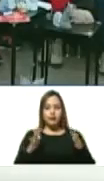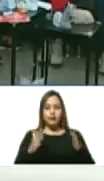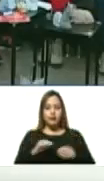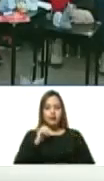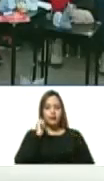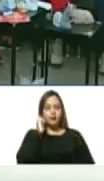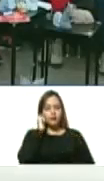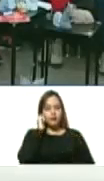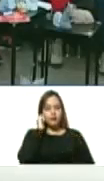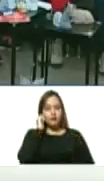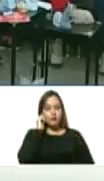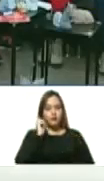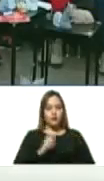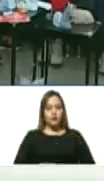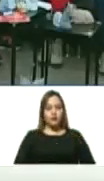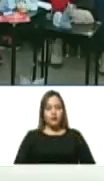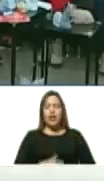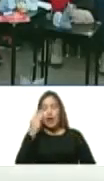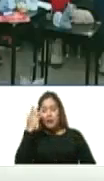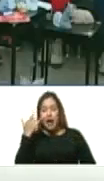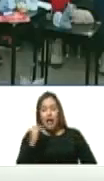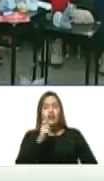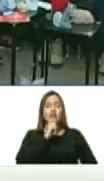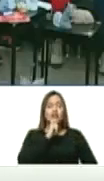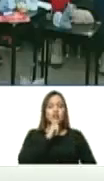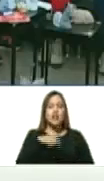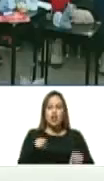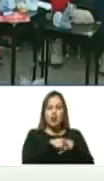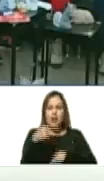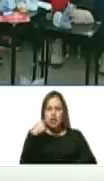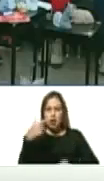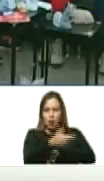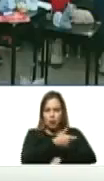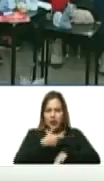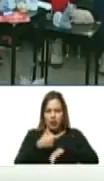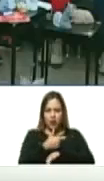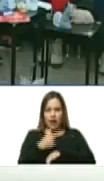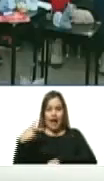Y a pesar de ser un shock, como dice la gobernadora Karina,